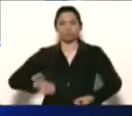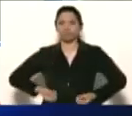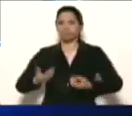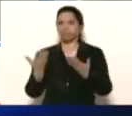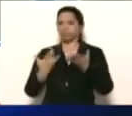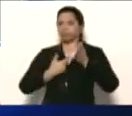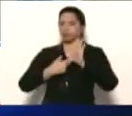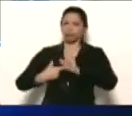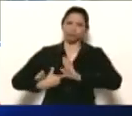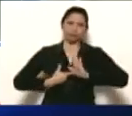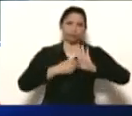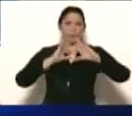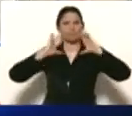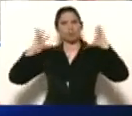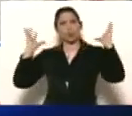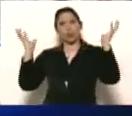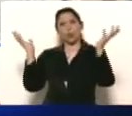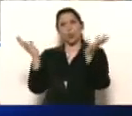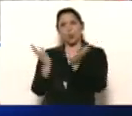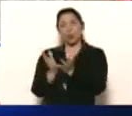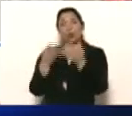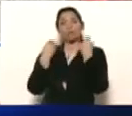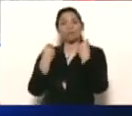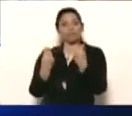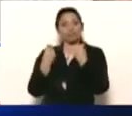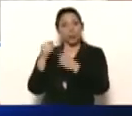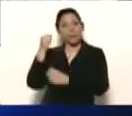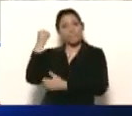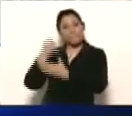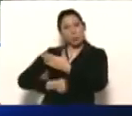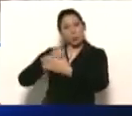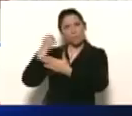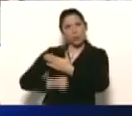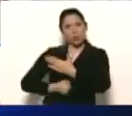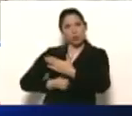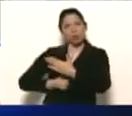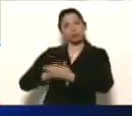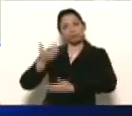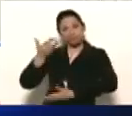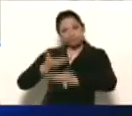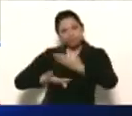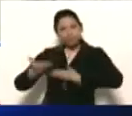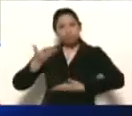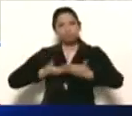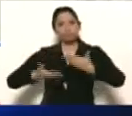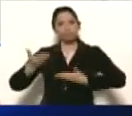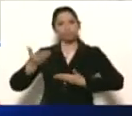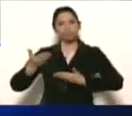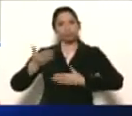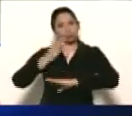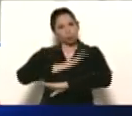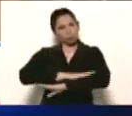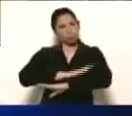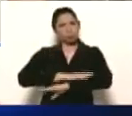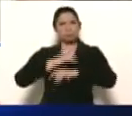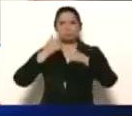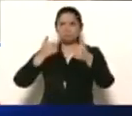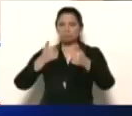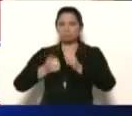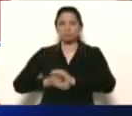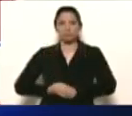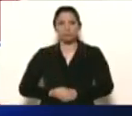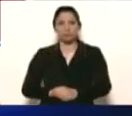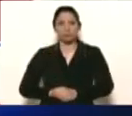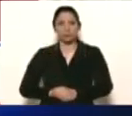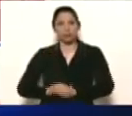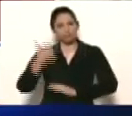un ejemplo al mundo de cómo se combate con solidaridad con disciplina con